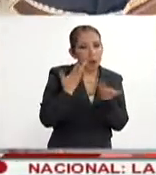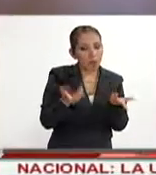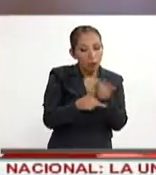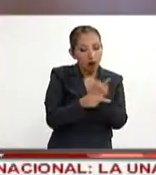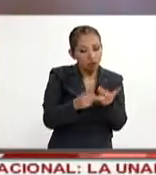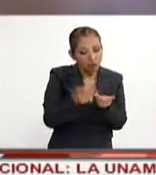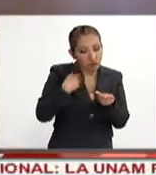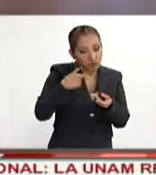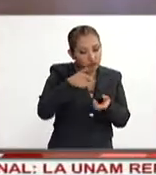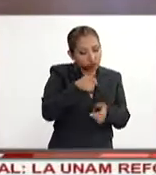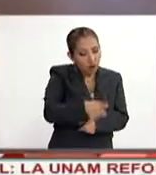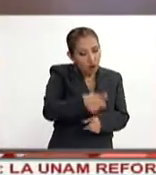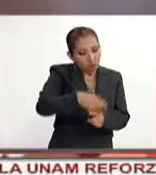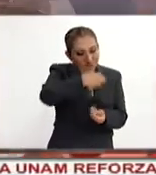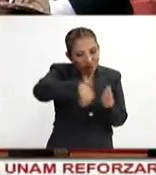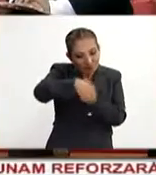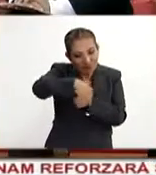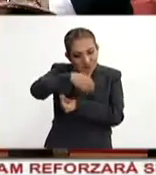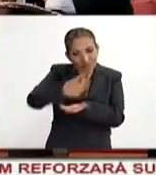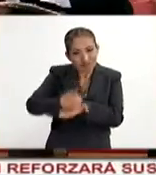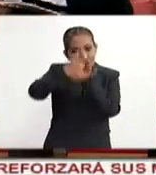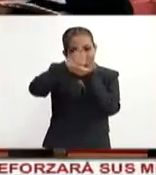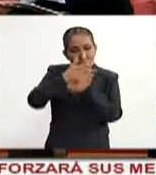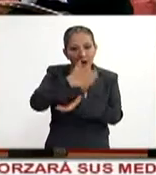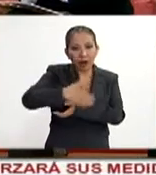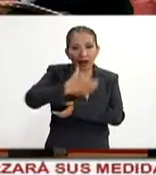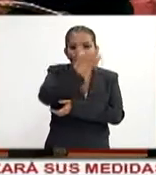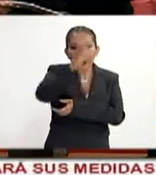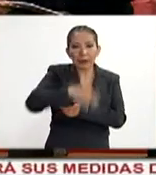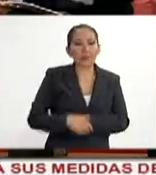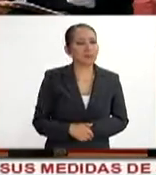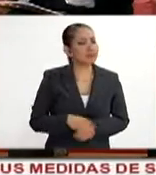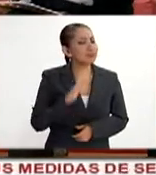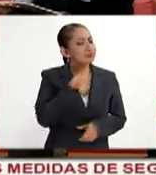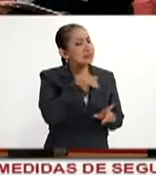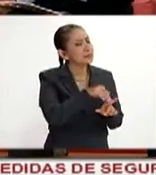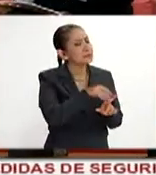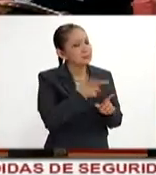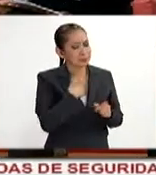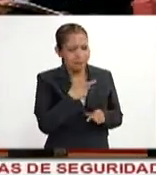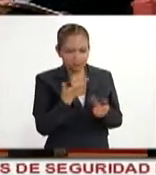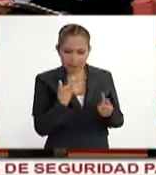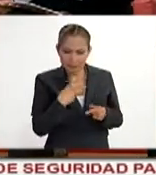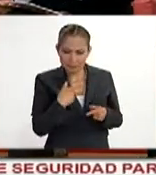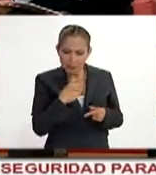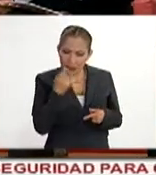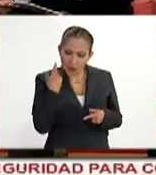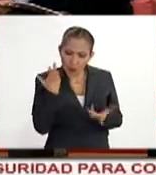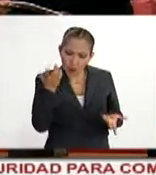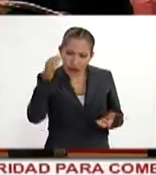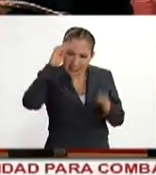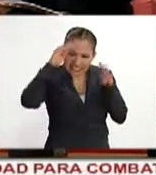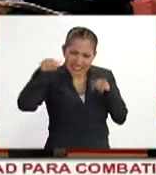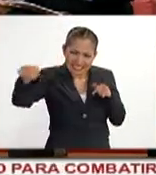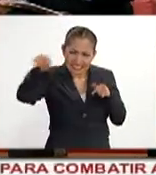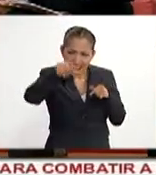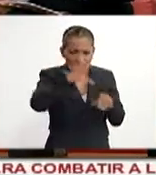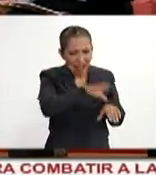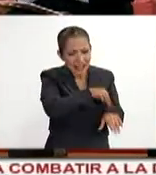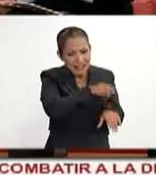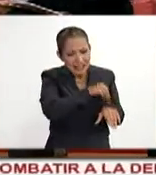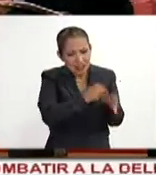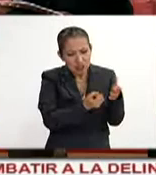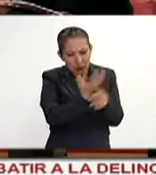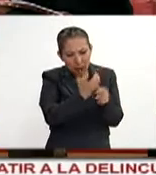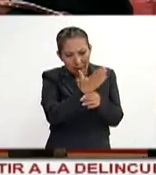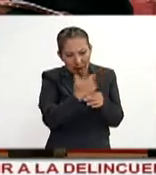productos autosustentables, autosuficientes con el medio ambiente. Benjamín, la gente, porque hay que decirlo, en el asunto de las energías